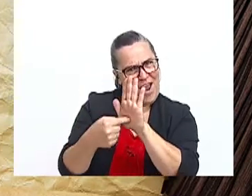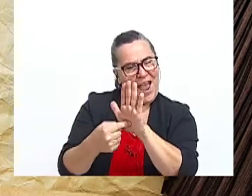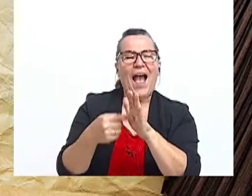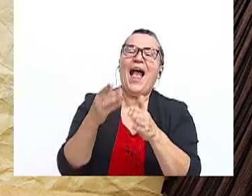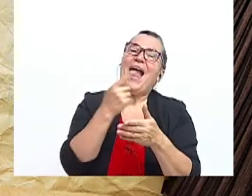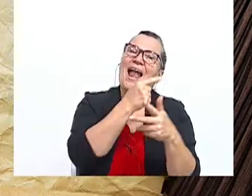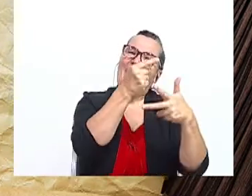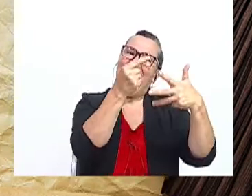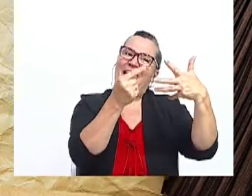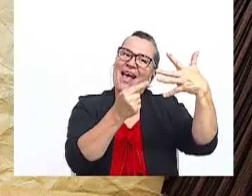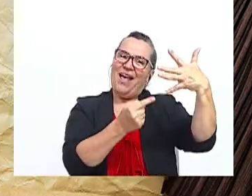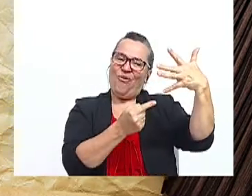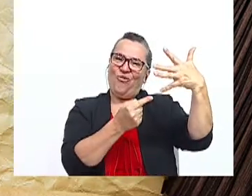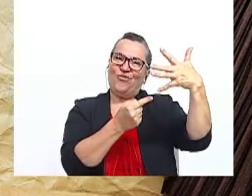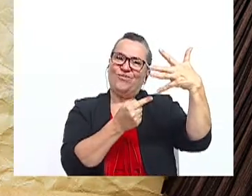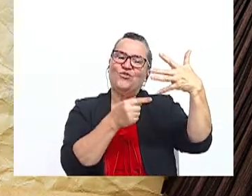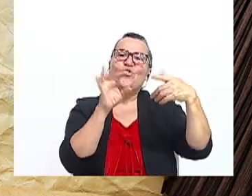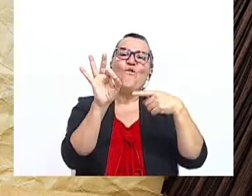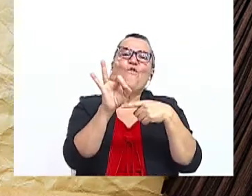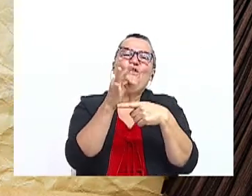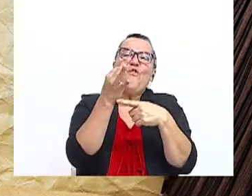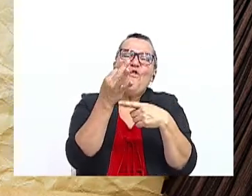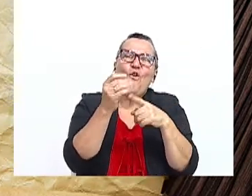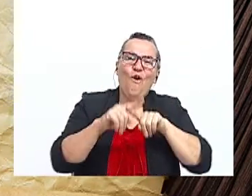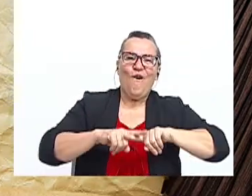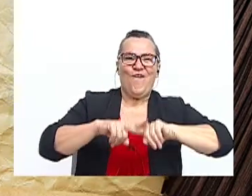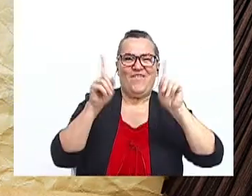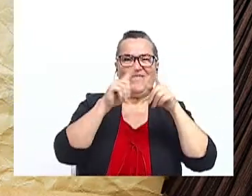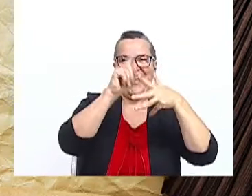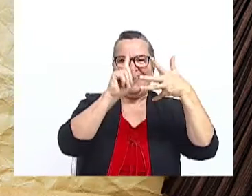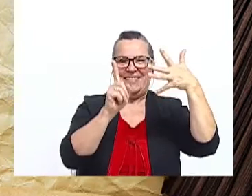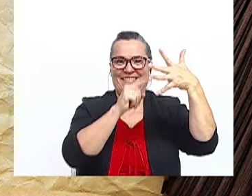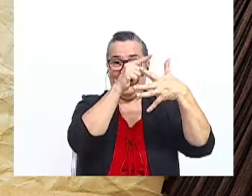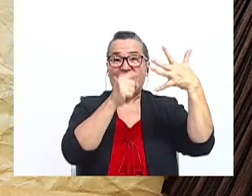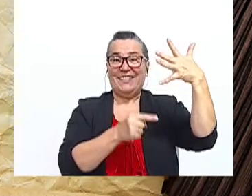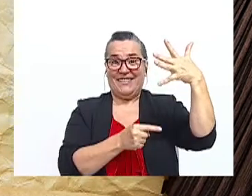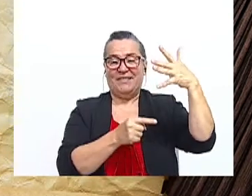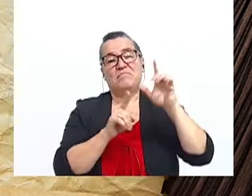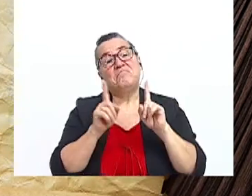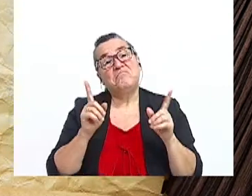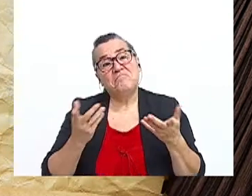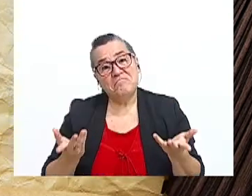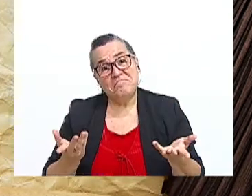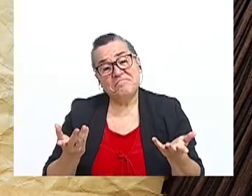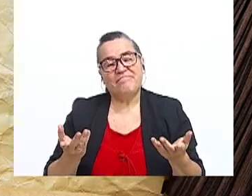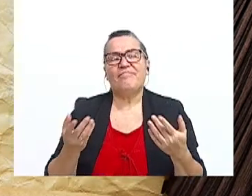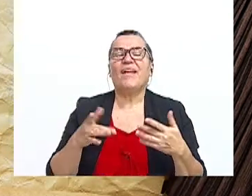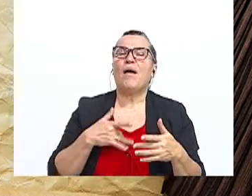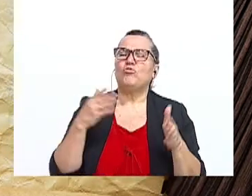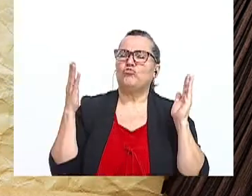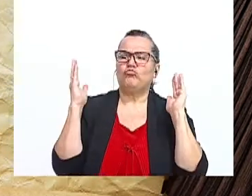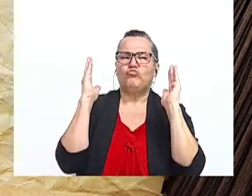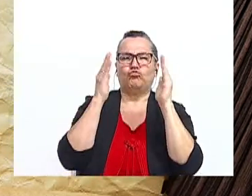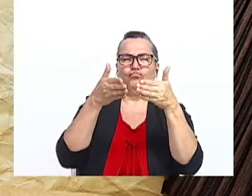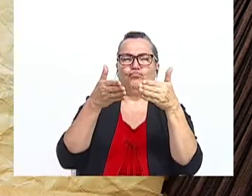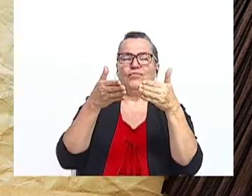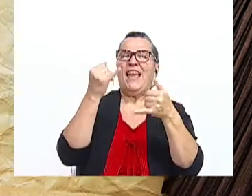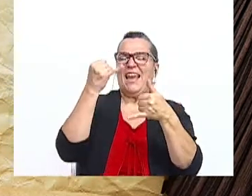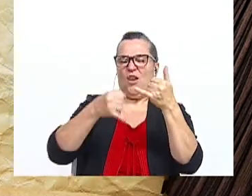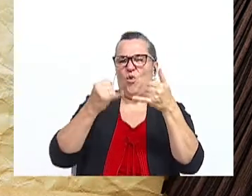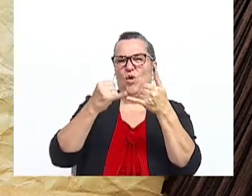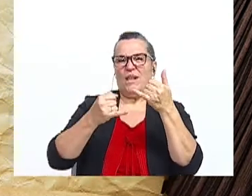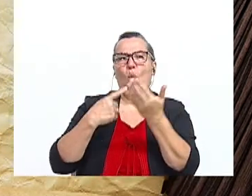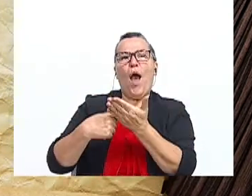tiene su esencia que los hace distintos. Sin embargo, vamos a centrarnos en ese último, que